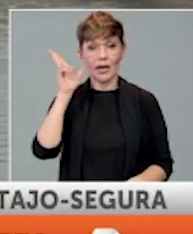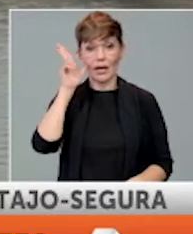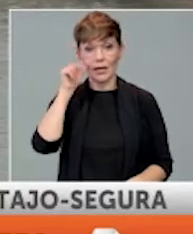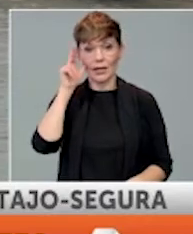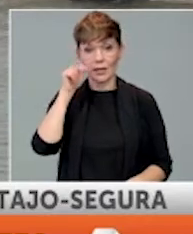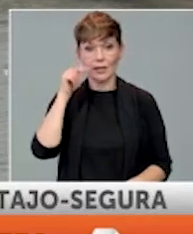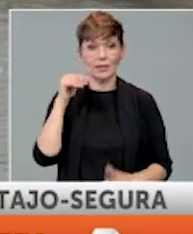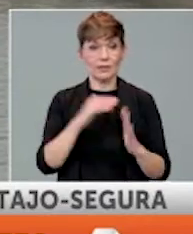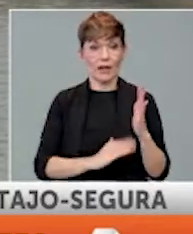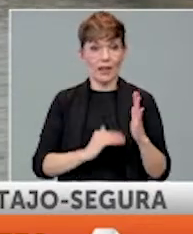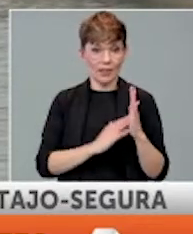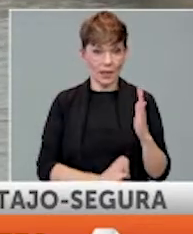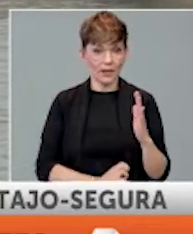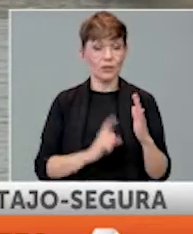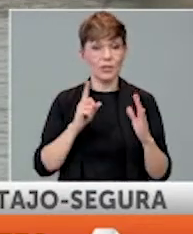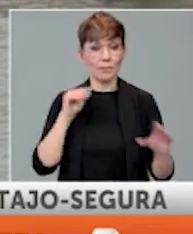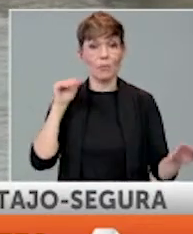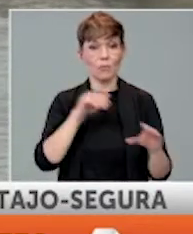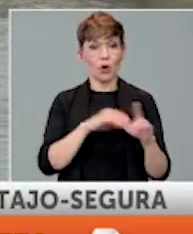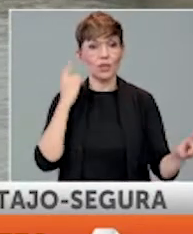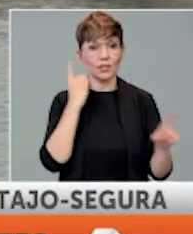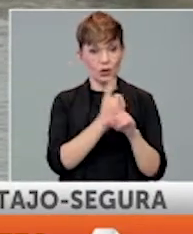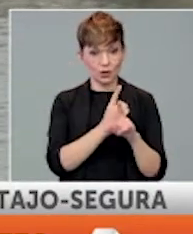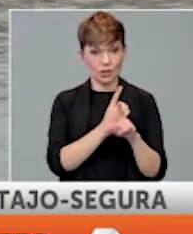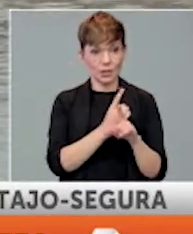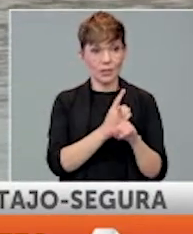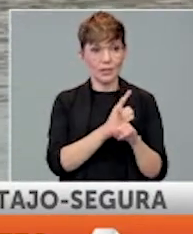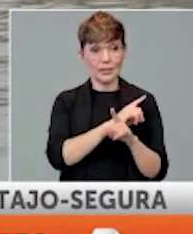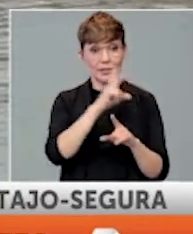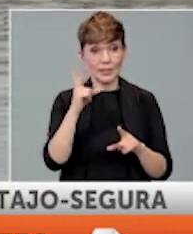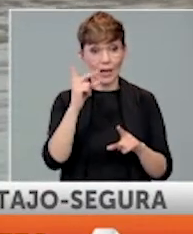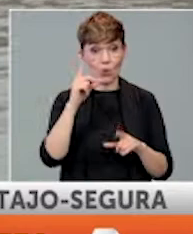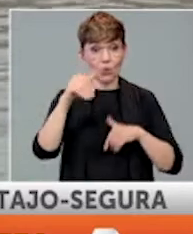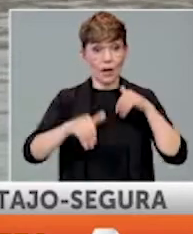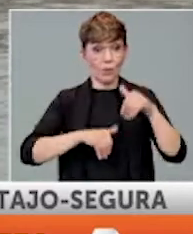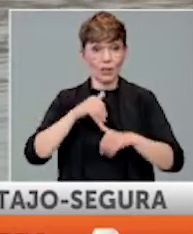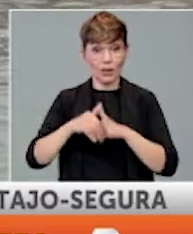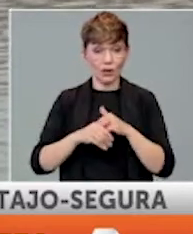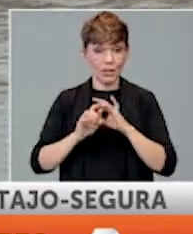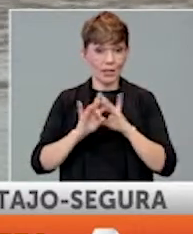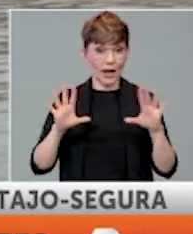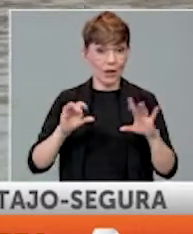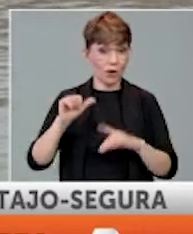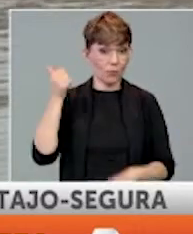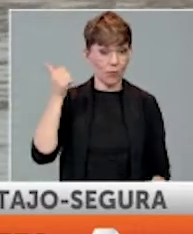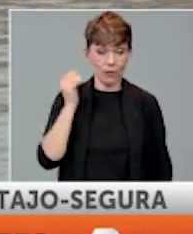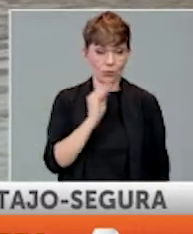murcianos y valencianos, hasta donde yo sé, también votaron en contra, y hemos forzado una segunda vuelta en la que a todas luces